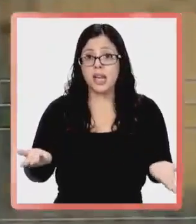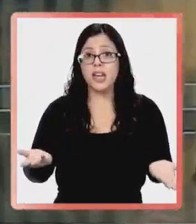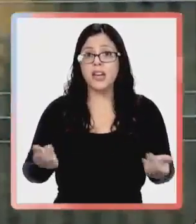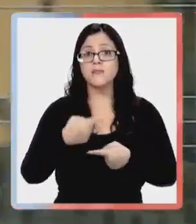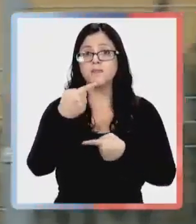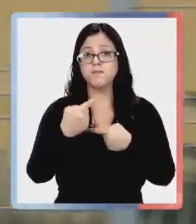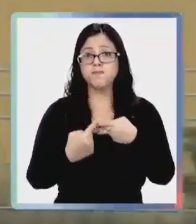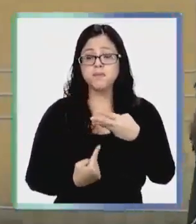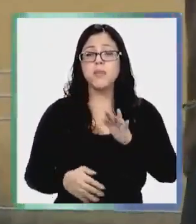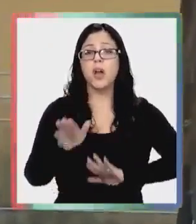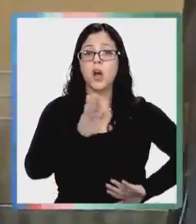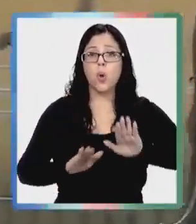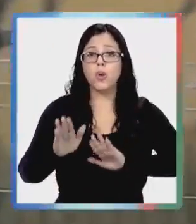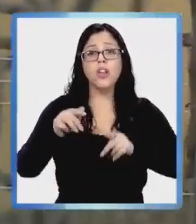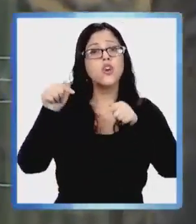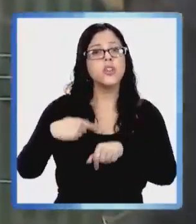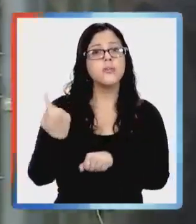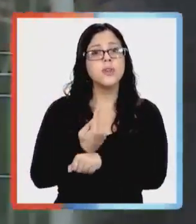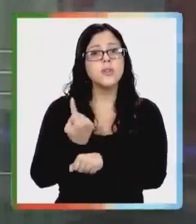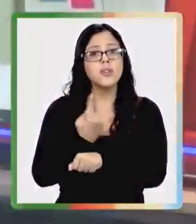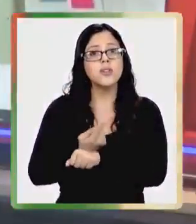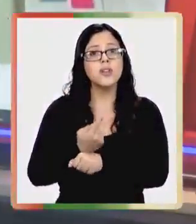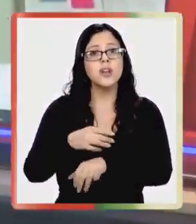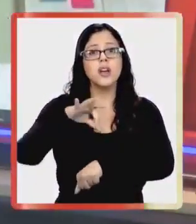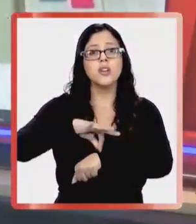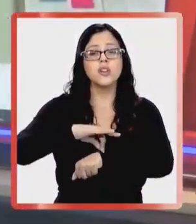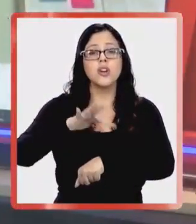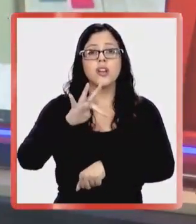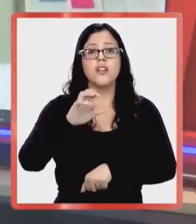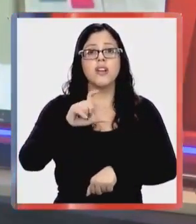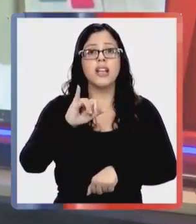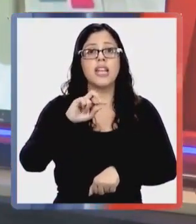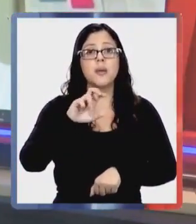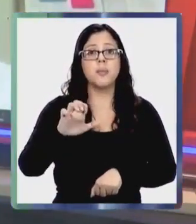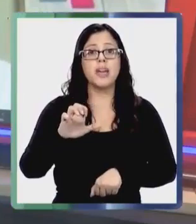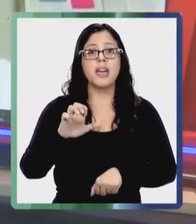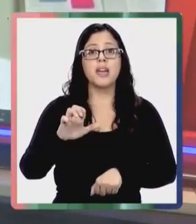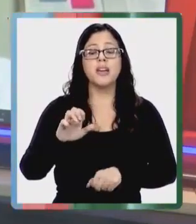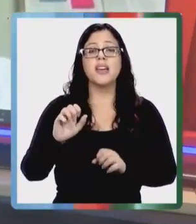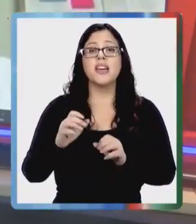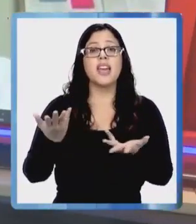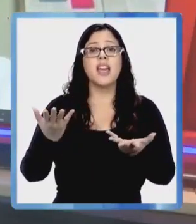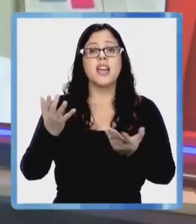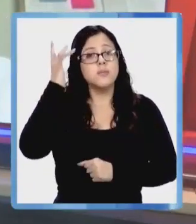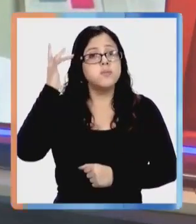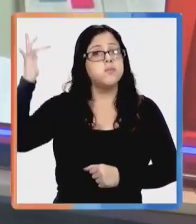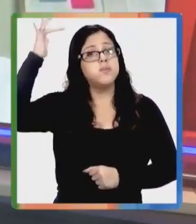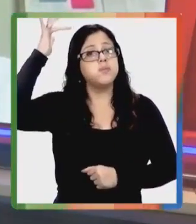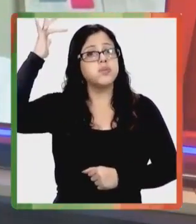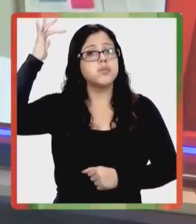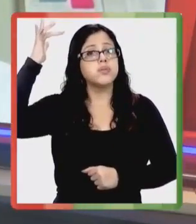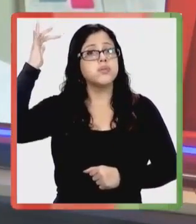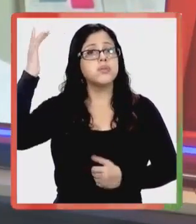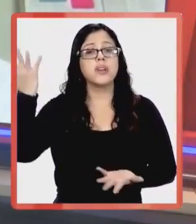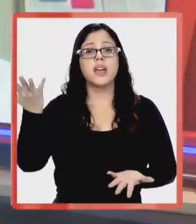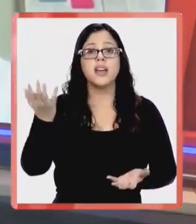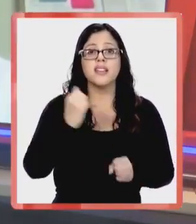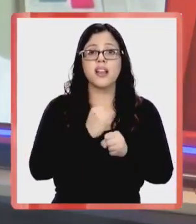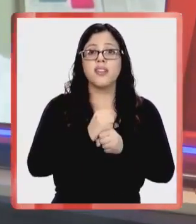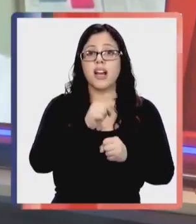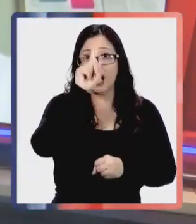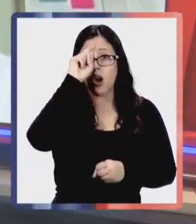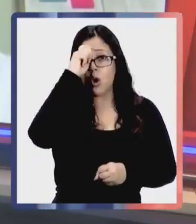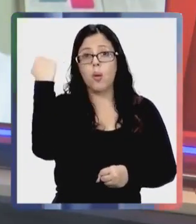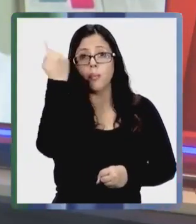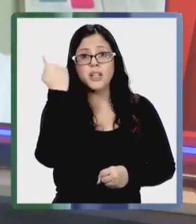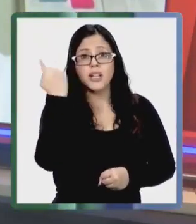aplicar sí o sí una serie de cuidados. Hoy conversamos con el doctor Felipe Rivera, experto broncopulmonar del Hospital Clínico de la Universidad